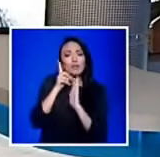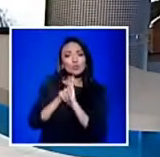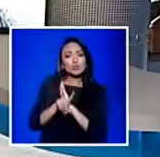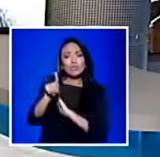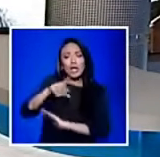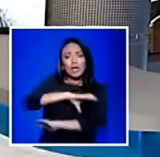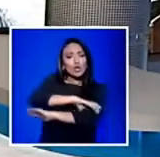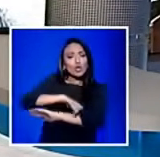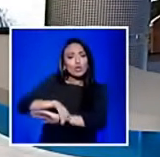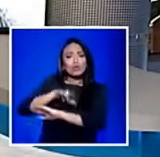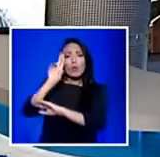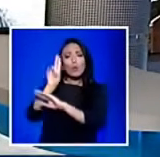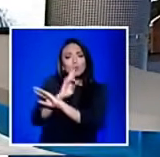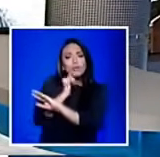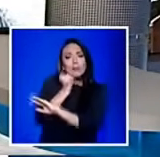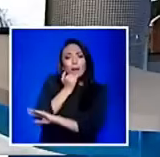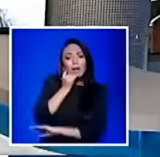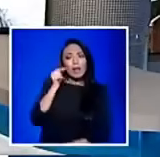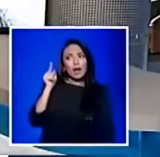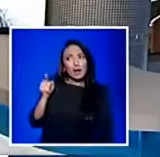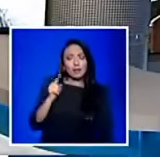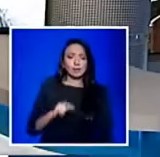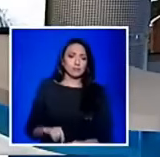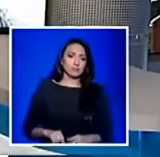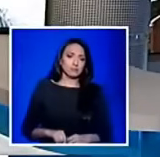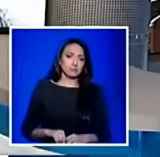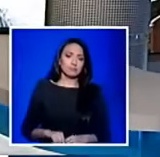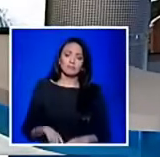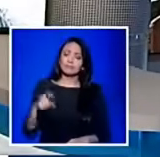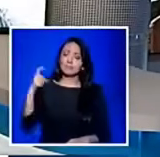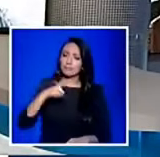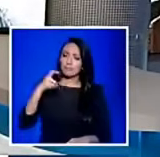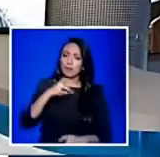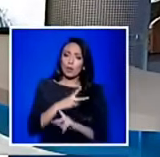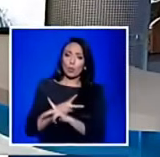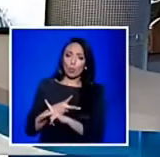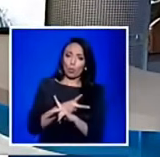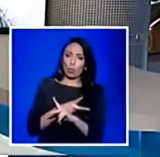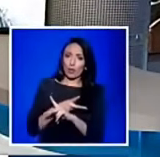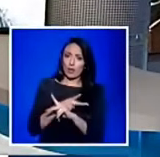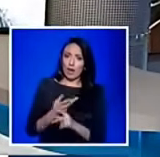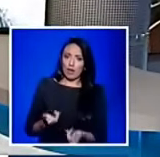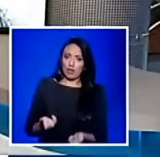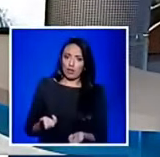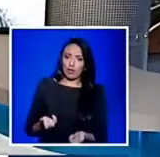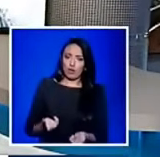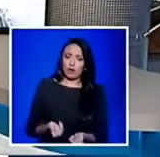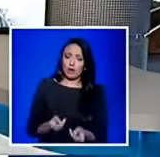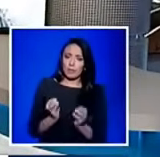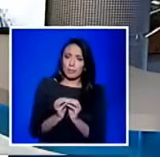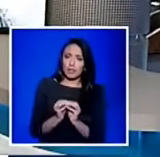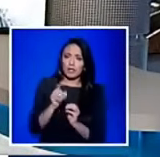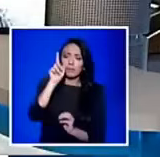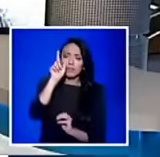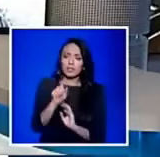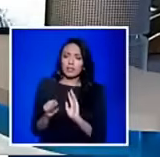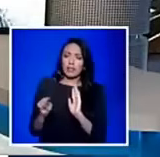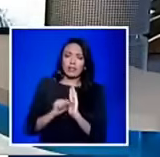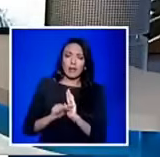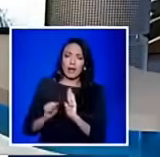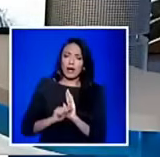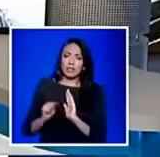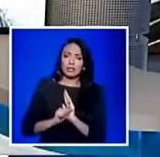espacios públicos en esa zona. Así que hay que tener mucho cuidado, sobre todo también con los malos vecinos, Andrea,